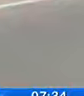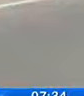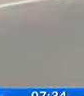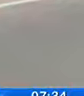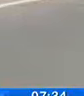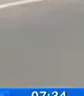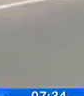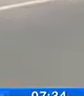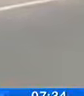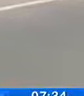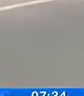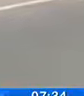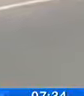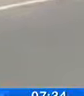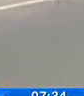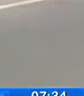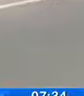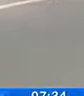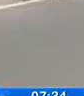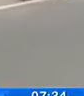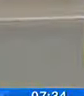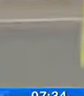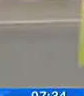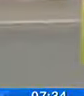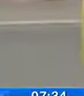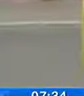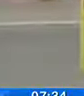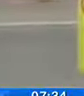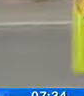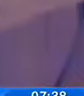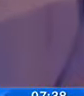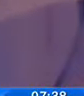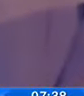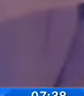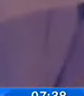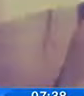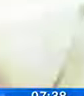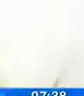primera entrega en comercio TV en la señal de Televicentro Una